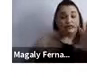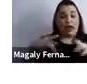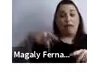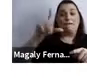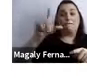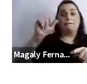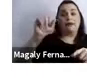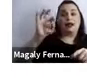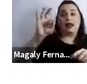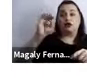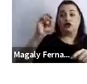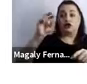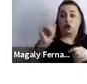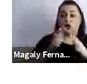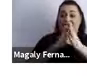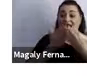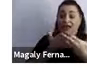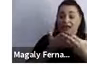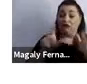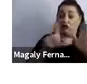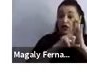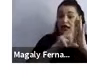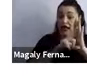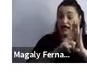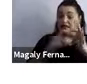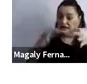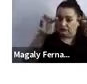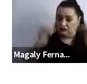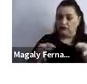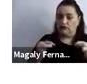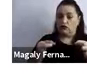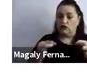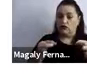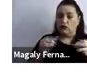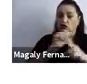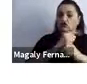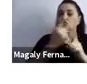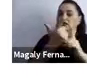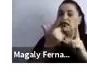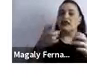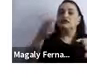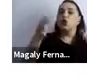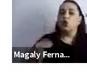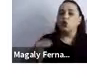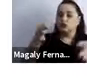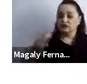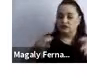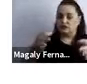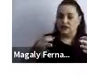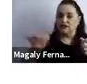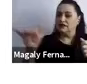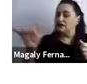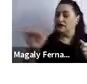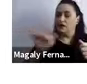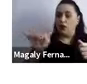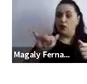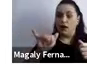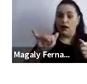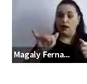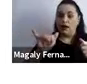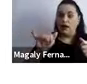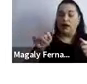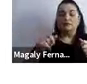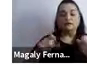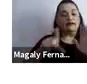las leyes, pues definió las sociedades justas como aquellas que